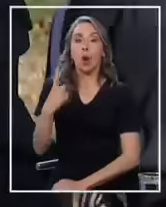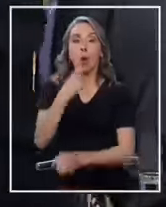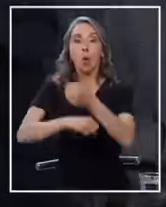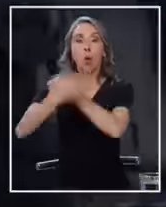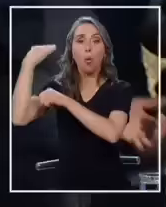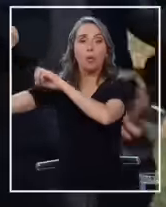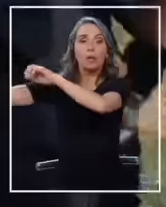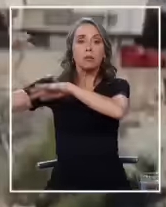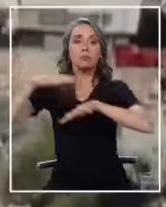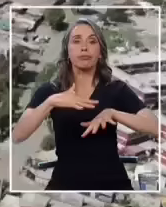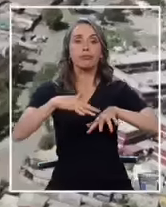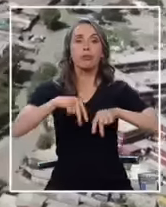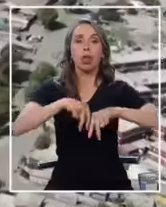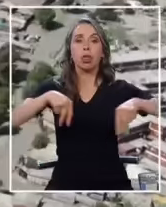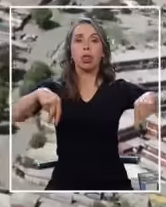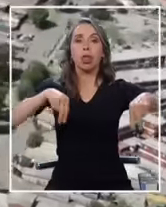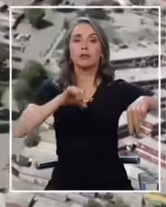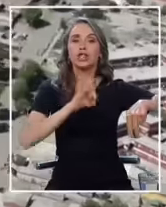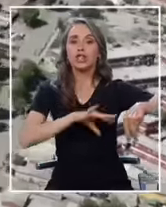Chile.